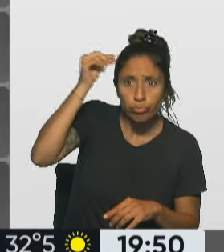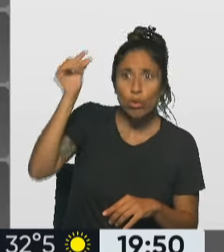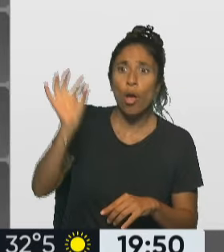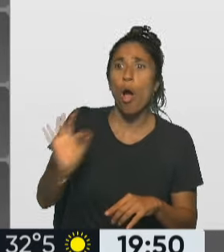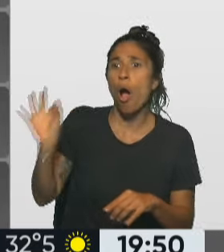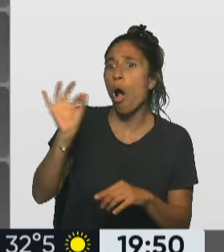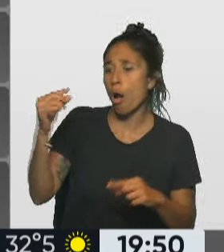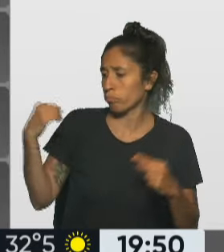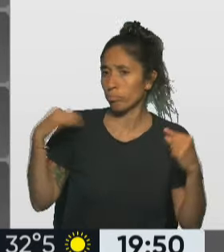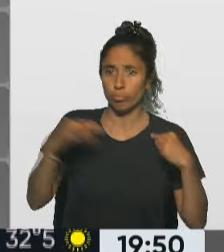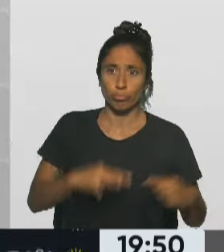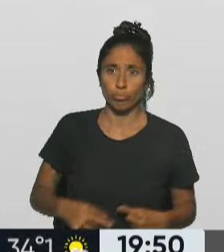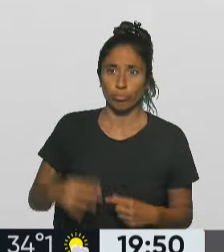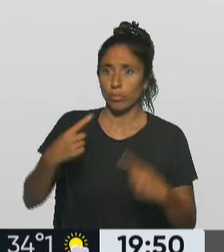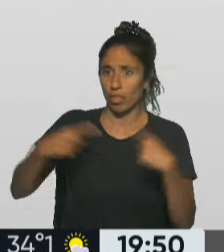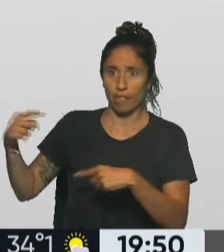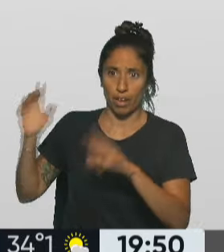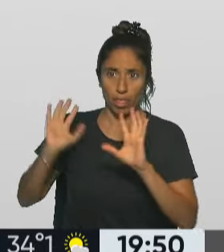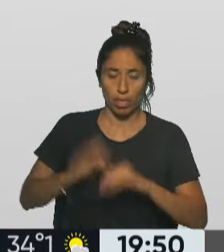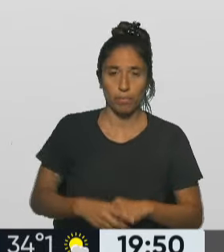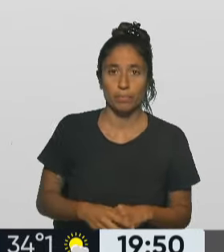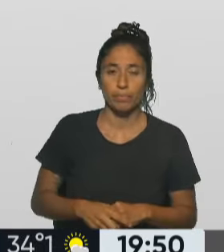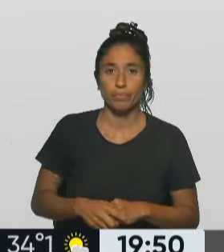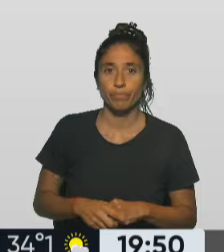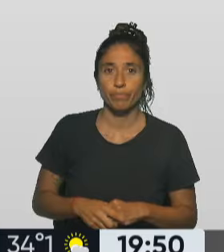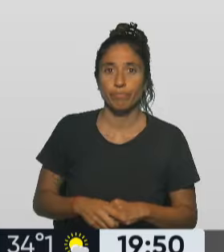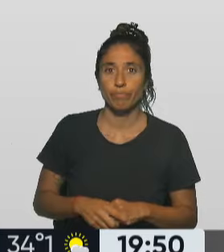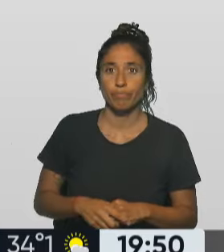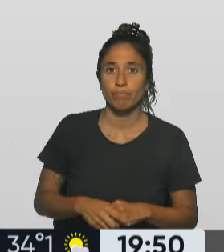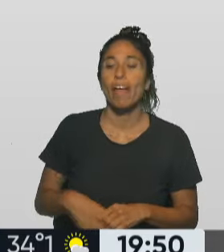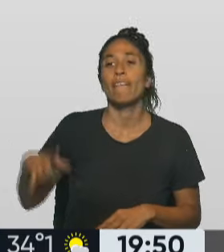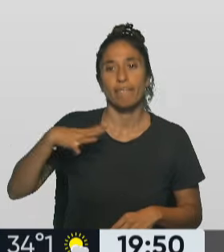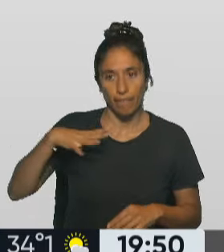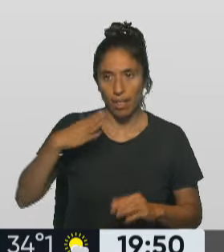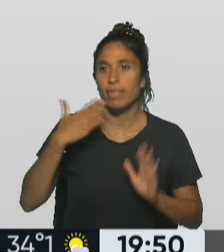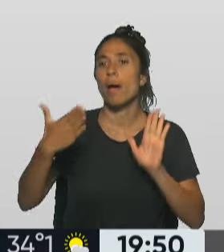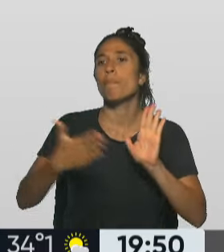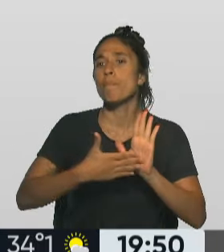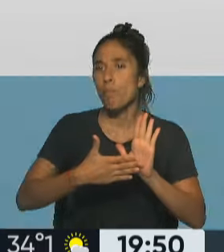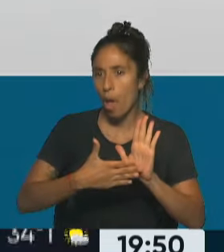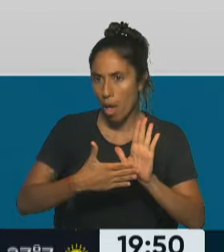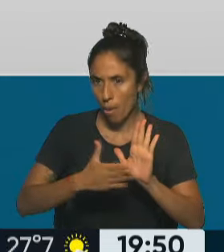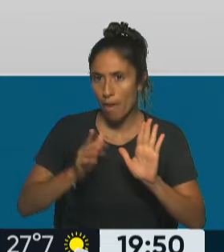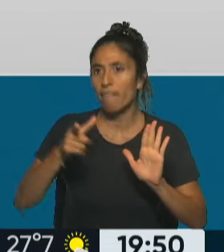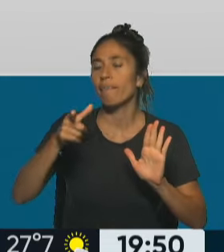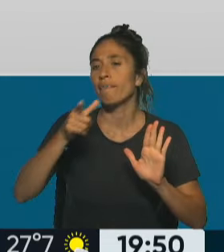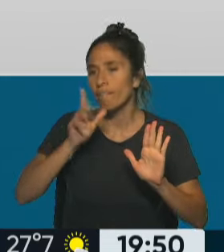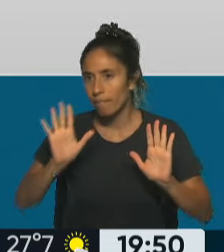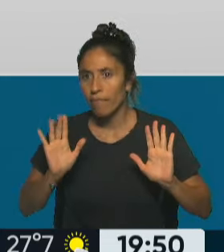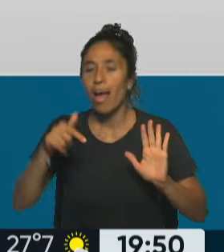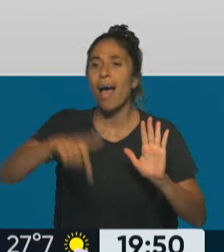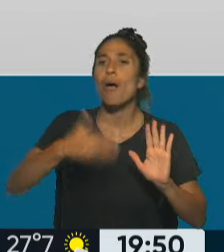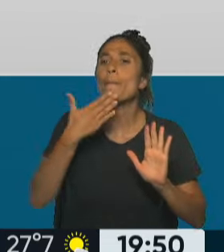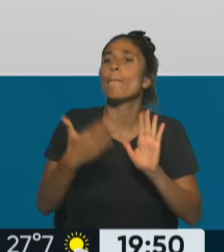sabe no está publicado este ensayo en ningún lado los únicos resultados los conocemos de por el tweet de elon mas recién en la lista que